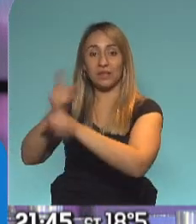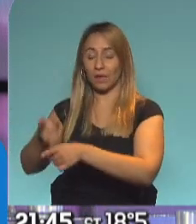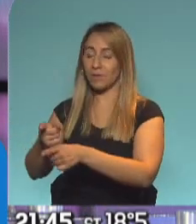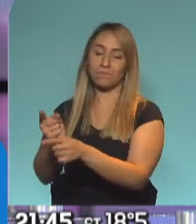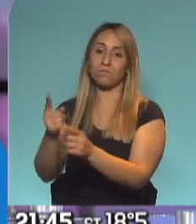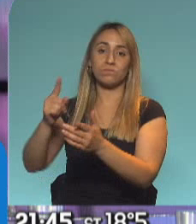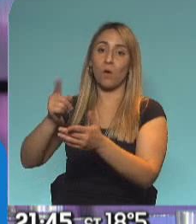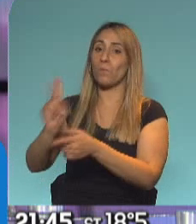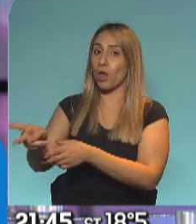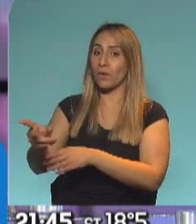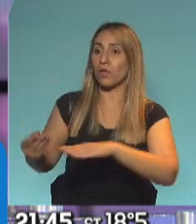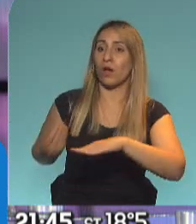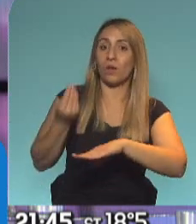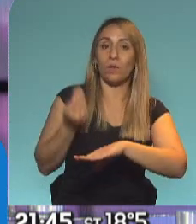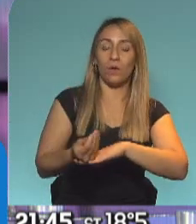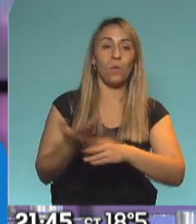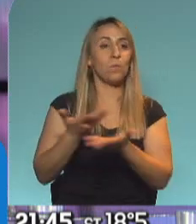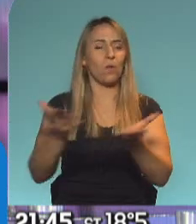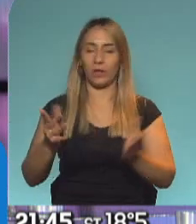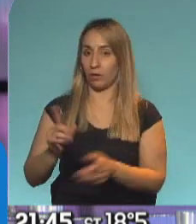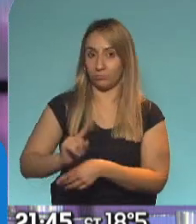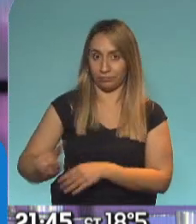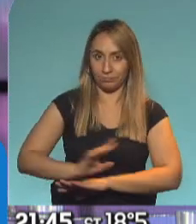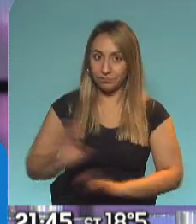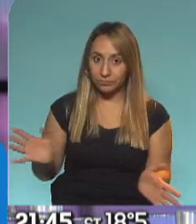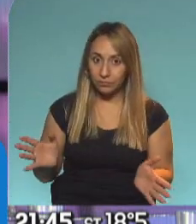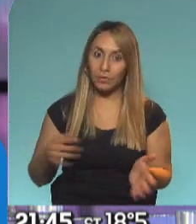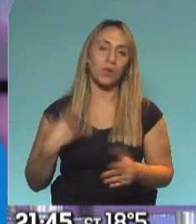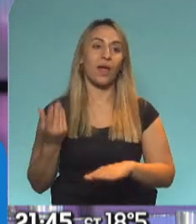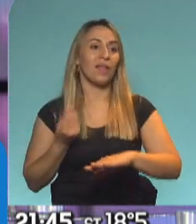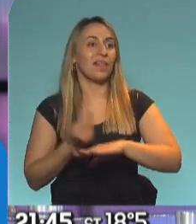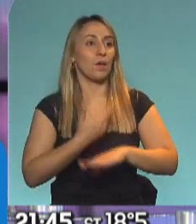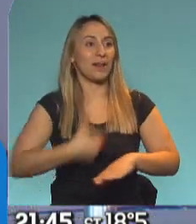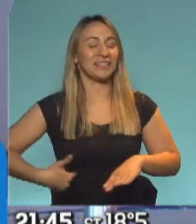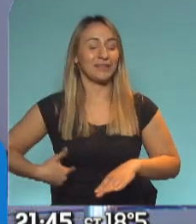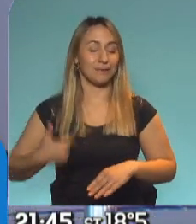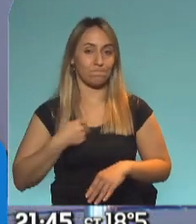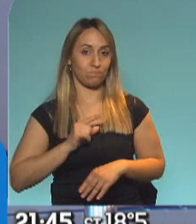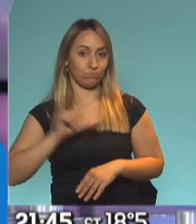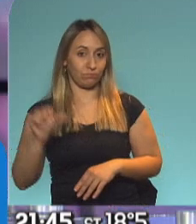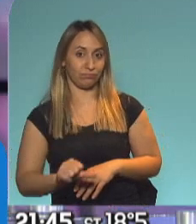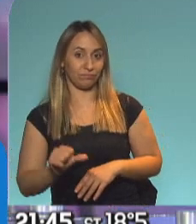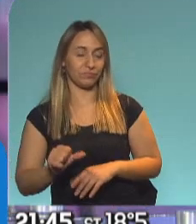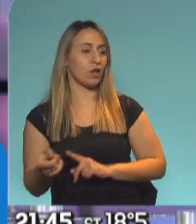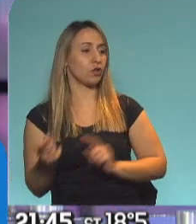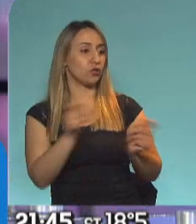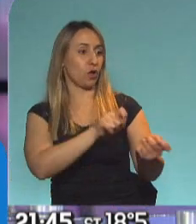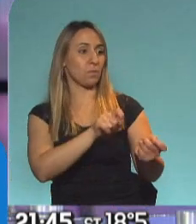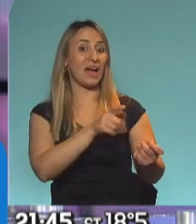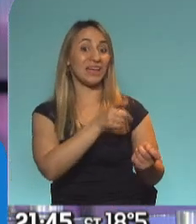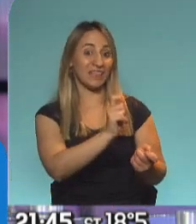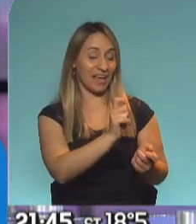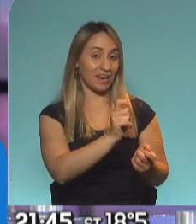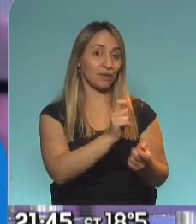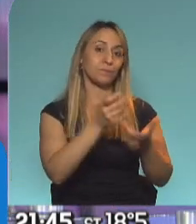cargos públicos. Es por eso que, como no pudo inscribir su candidatura, tuvieron que elegir otro candidato a vicepresidente. Y la